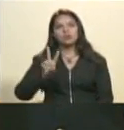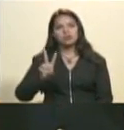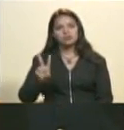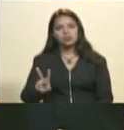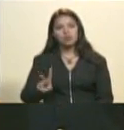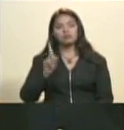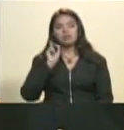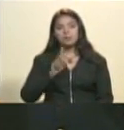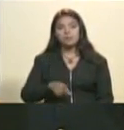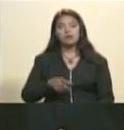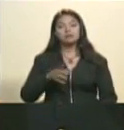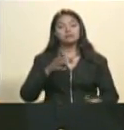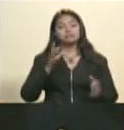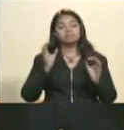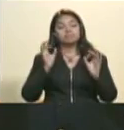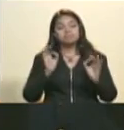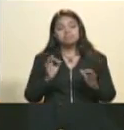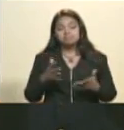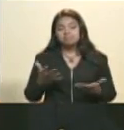ha procurado